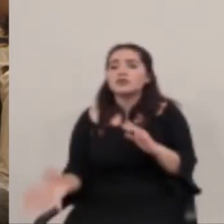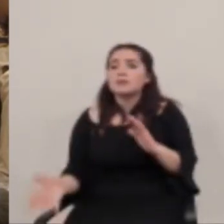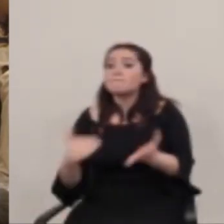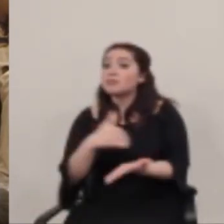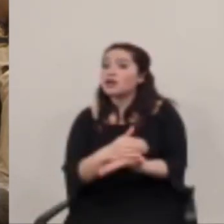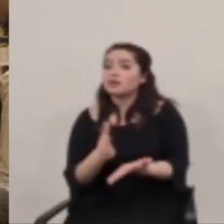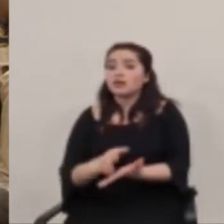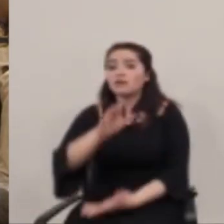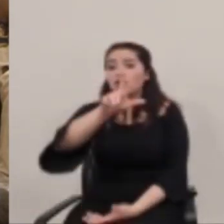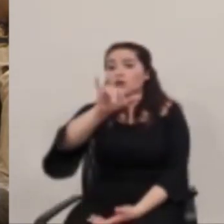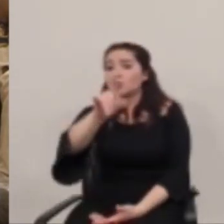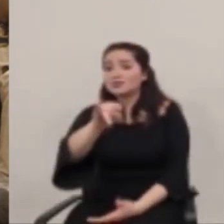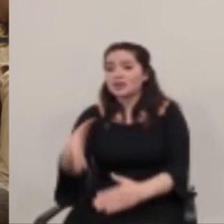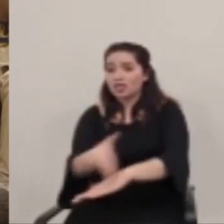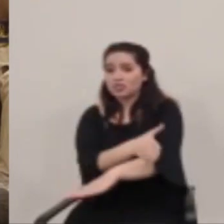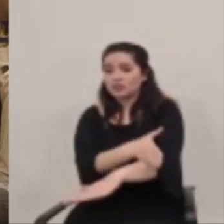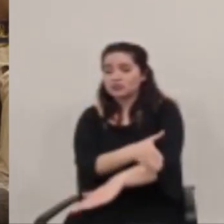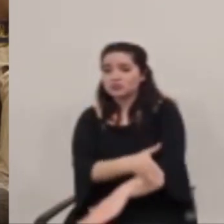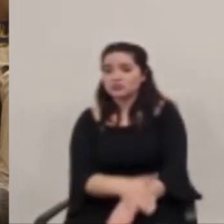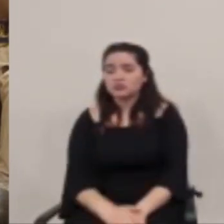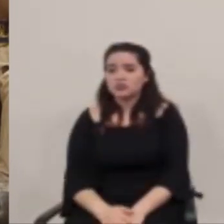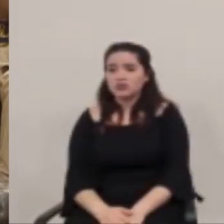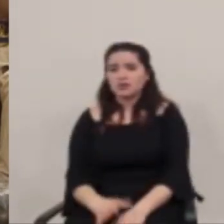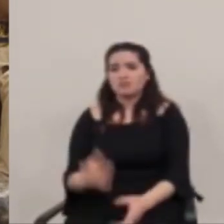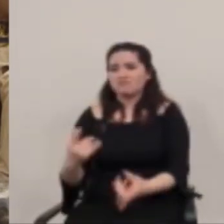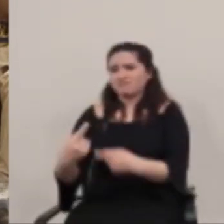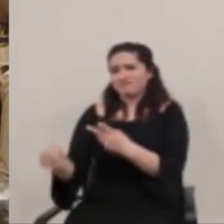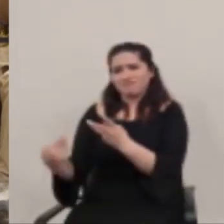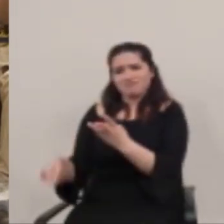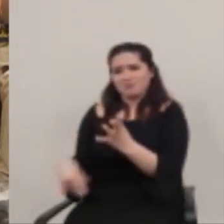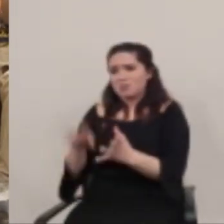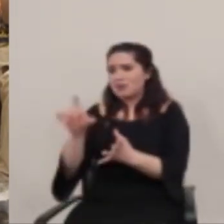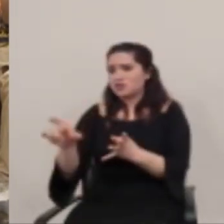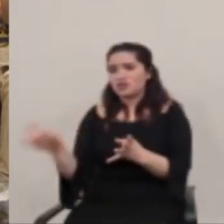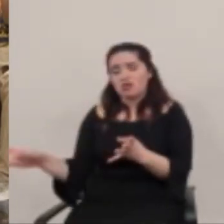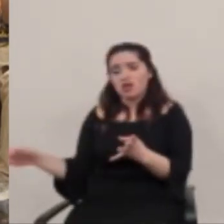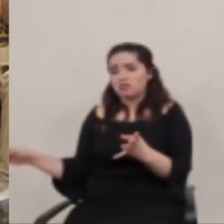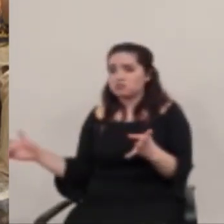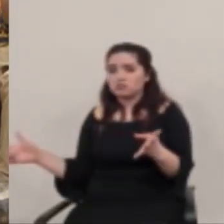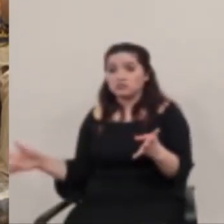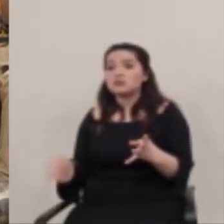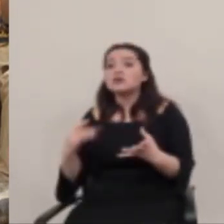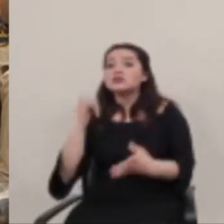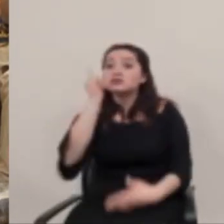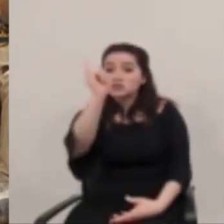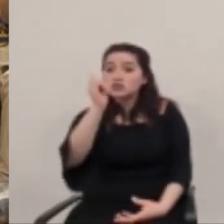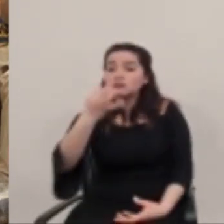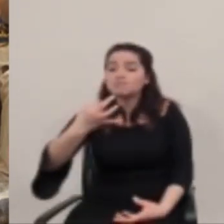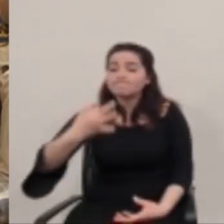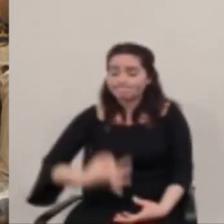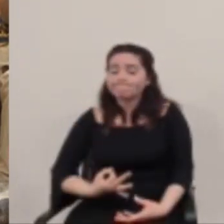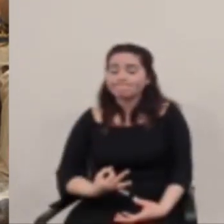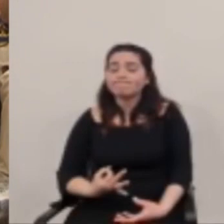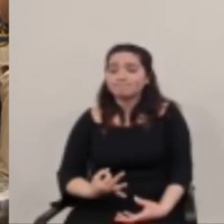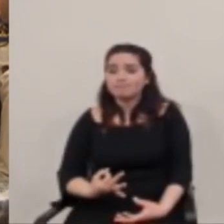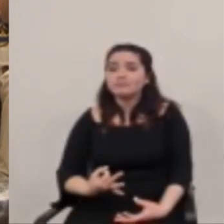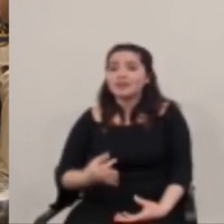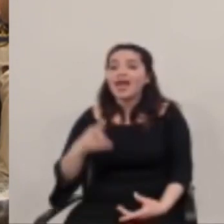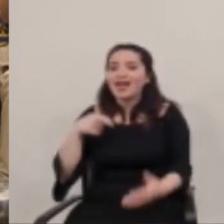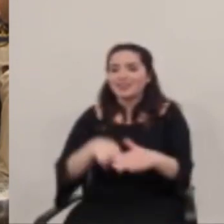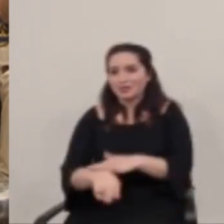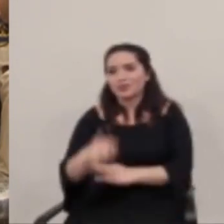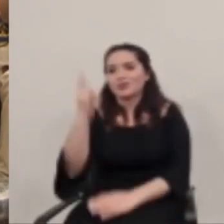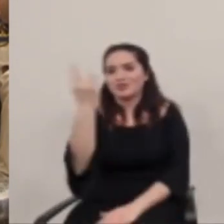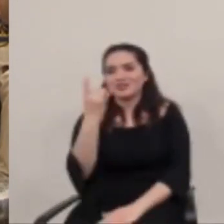antes. Mil personas declaradas de que efectivamente están dentro de la Universidad de